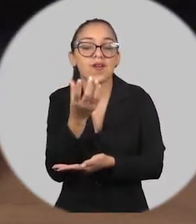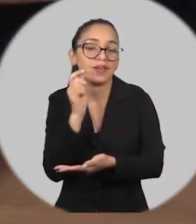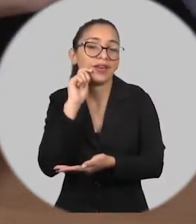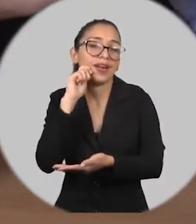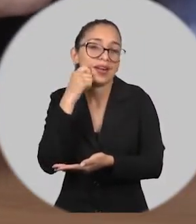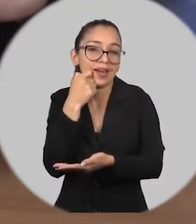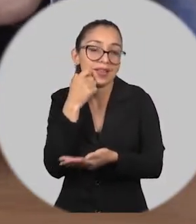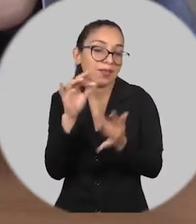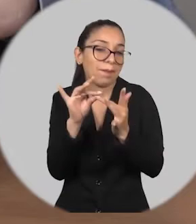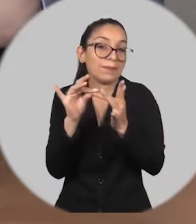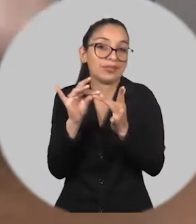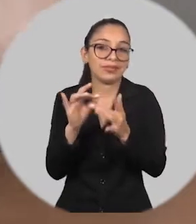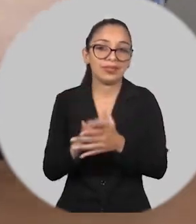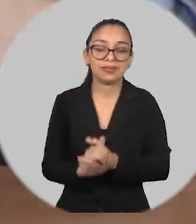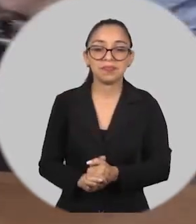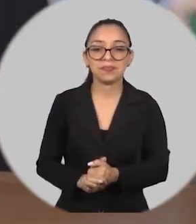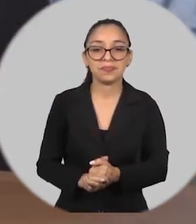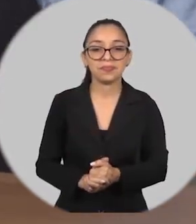delicadas.